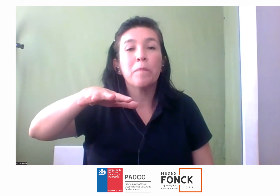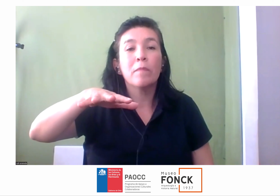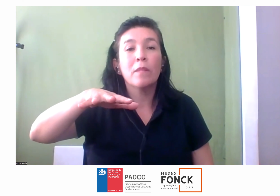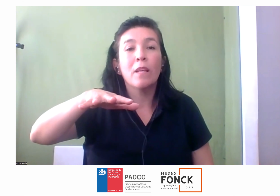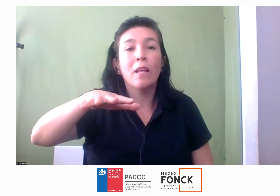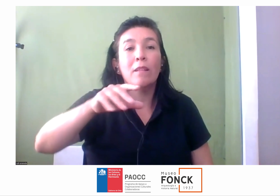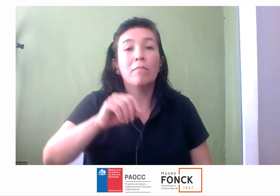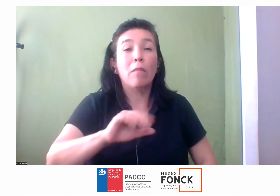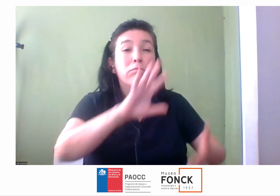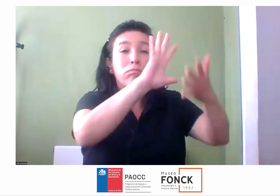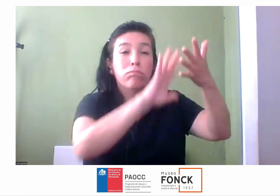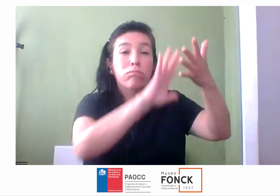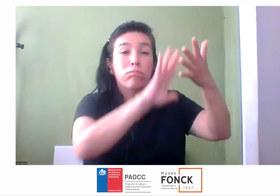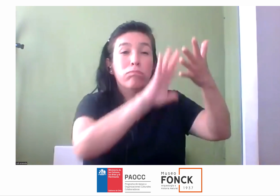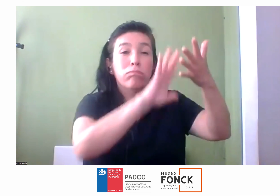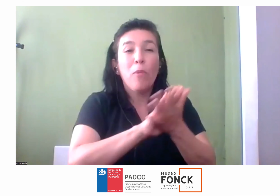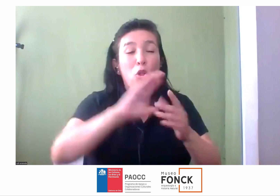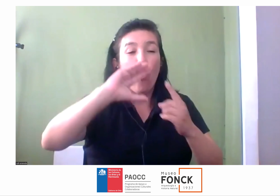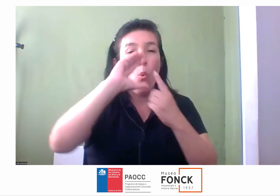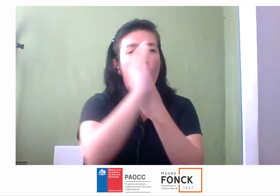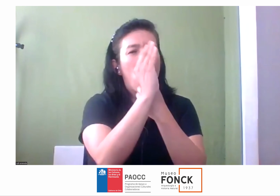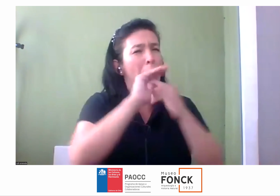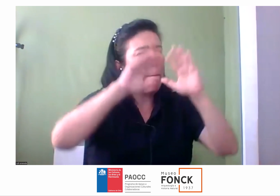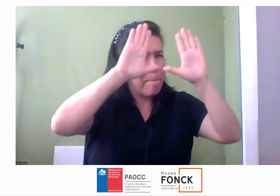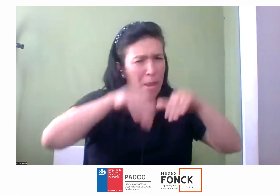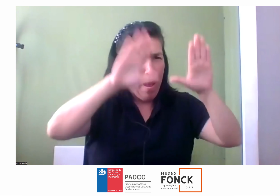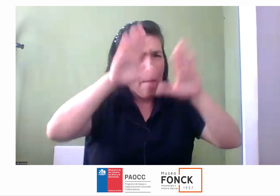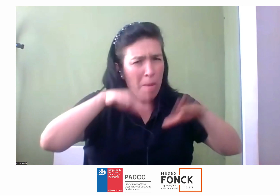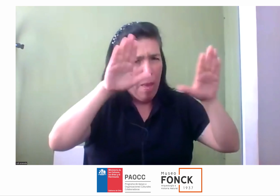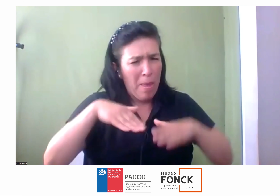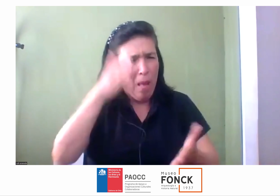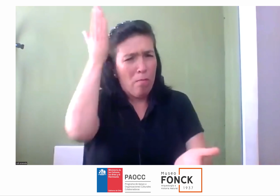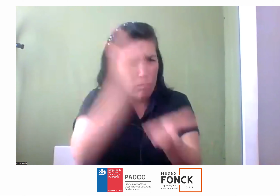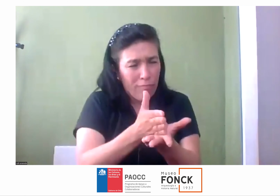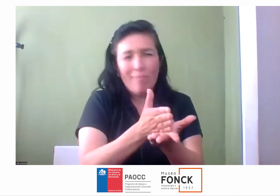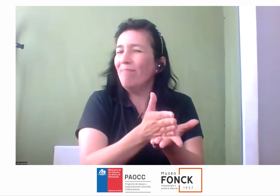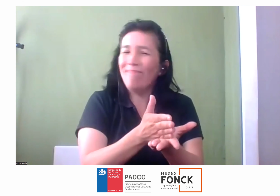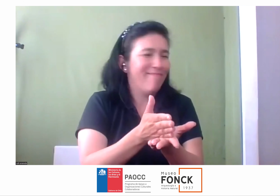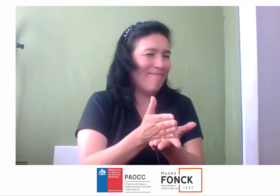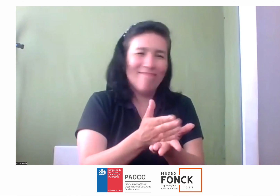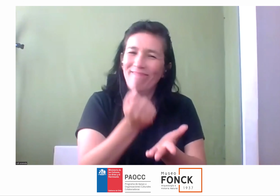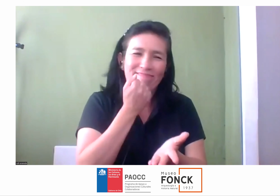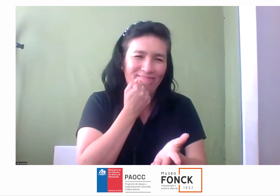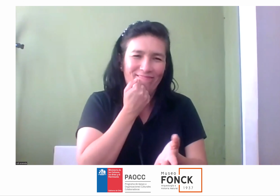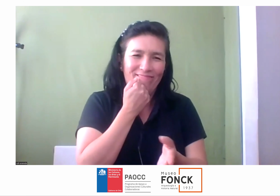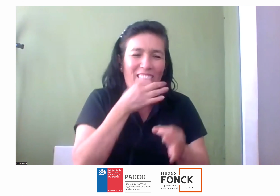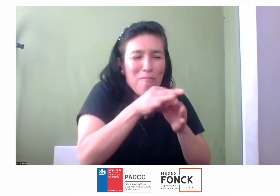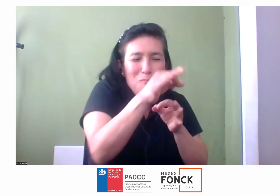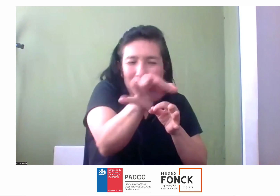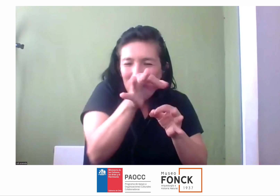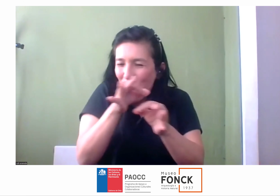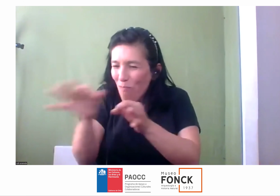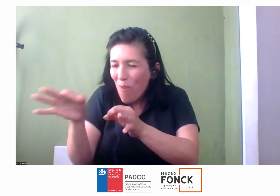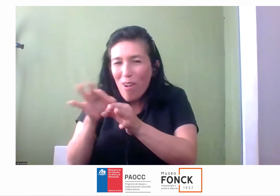estas grandes caracterizaciones, como si toda la cultura fuera igual en todos lados, no son tal, y tal como vimos en la